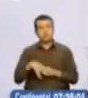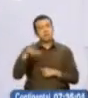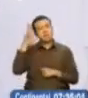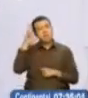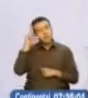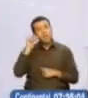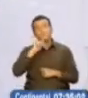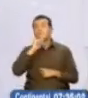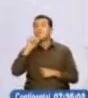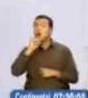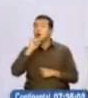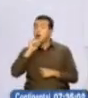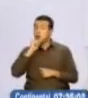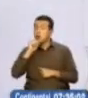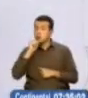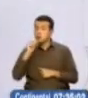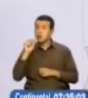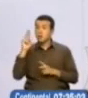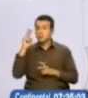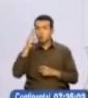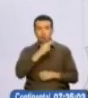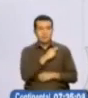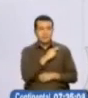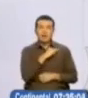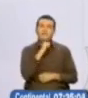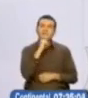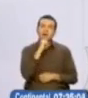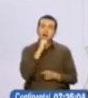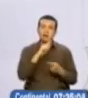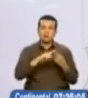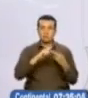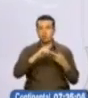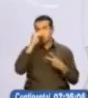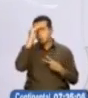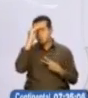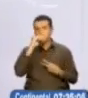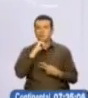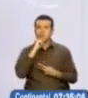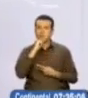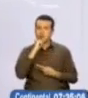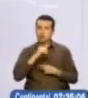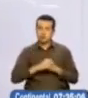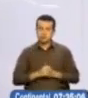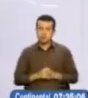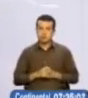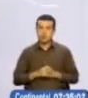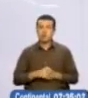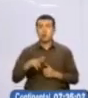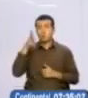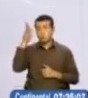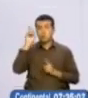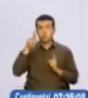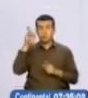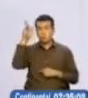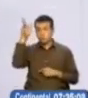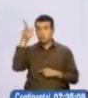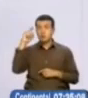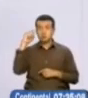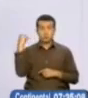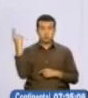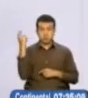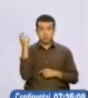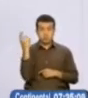despolitizada completamente tanto la academia como la educación hacia abajo. No, la academia. Los que somos profesores sabemos que es una